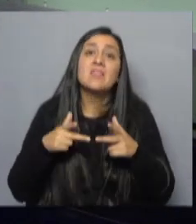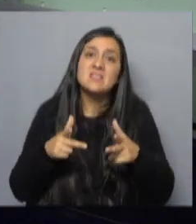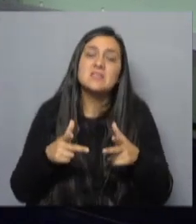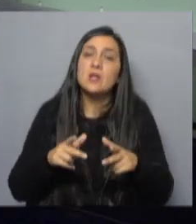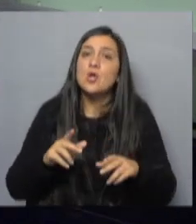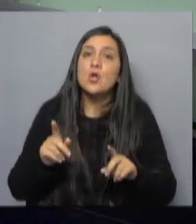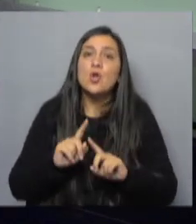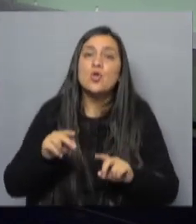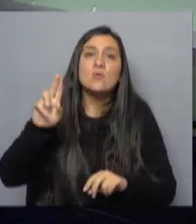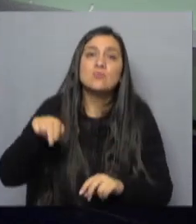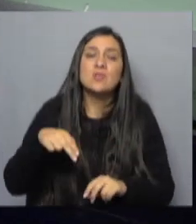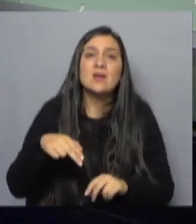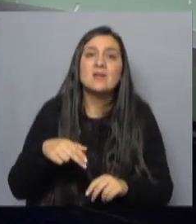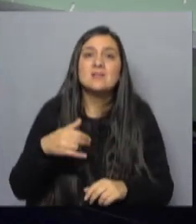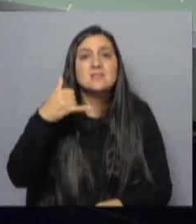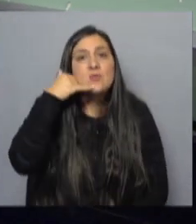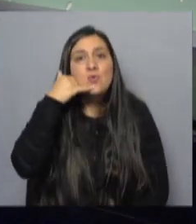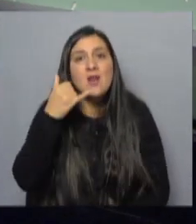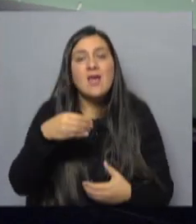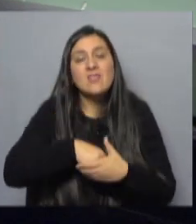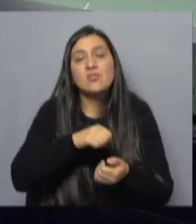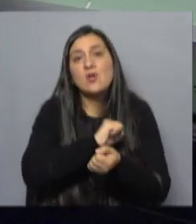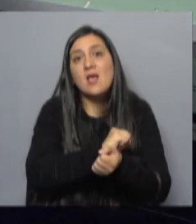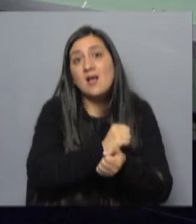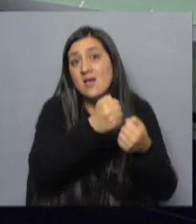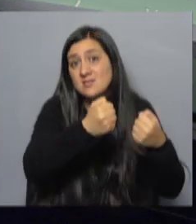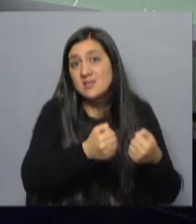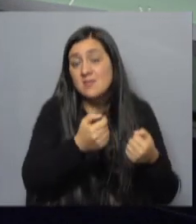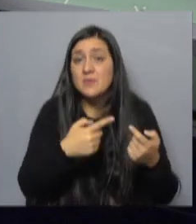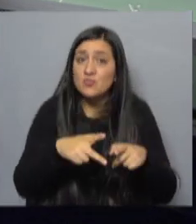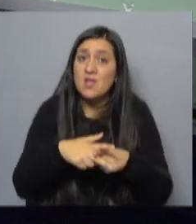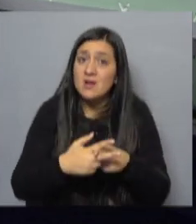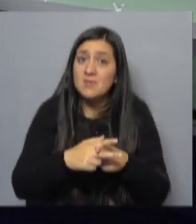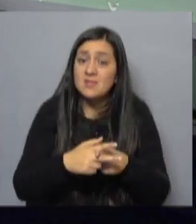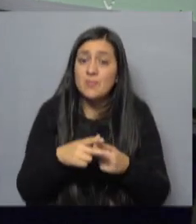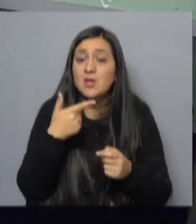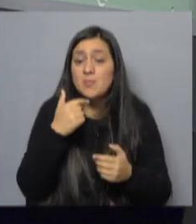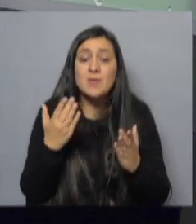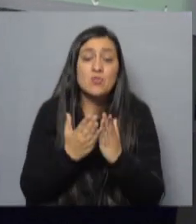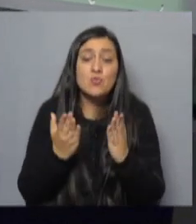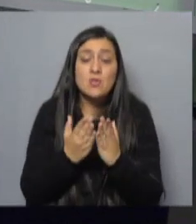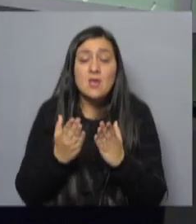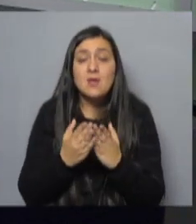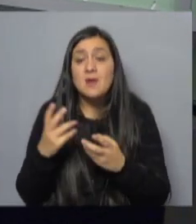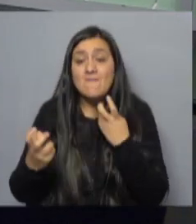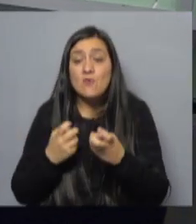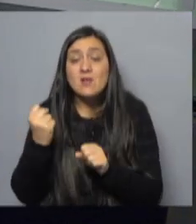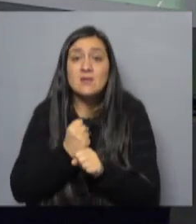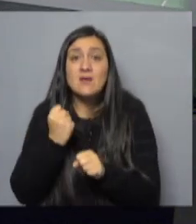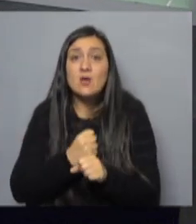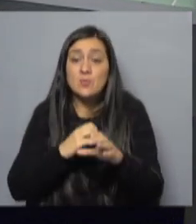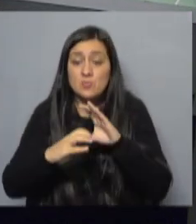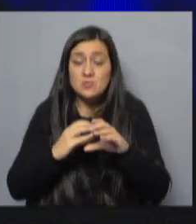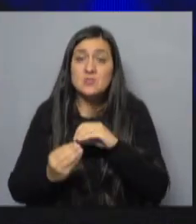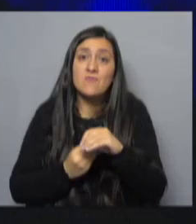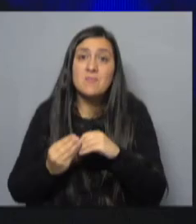cárcel, cuando el teléfono es una gran herramienta para estudiar, para conseguir trabajo, para trabajar, para comunicarse con la familia.